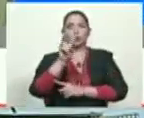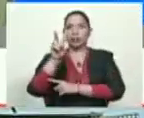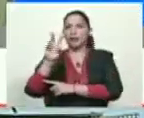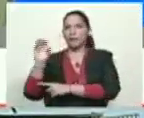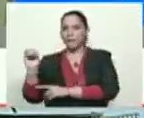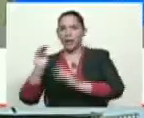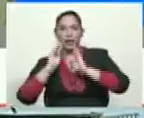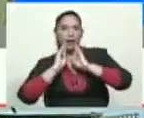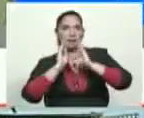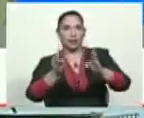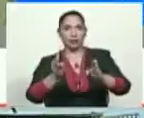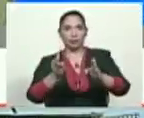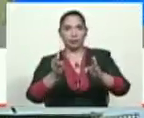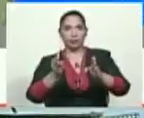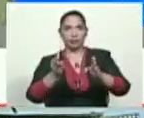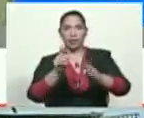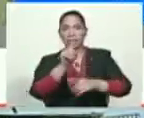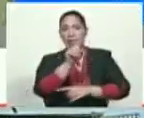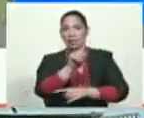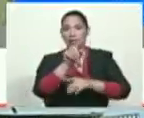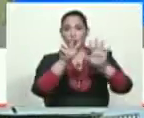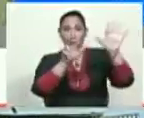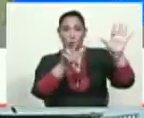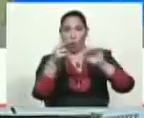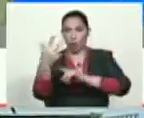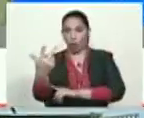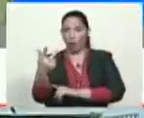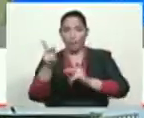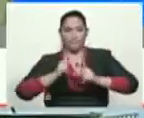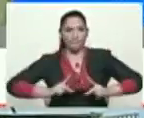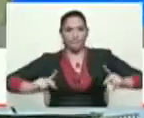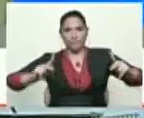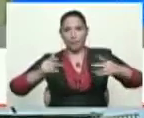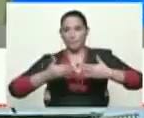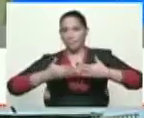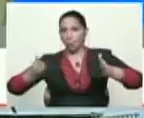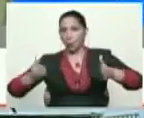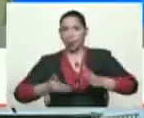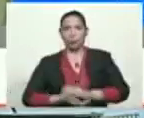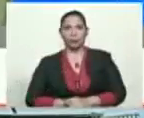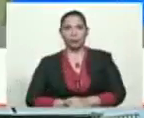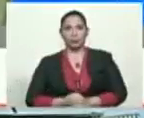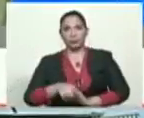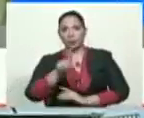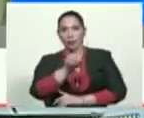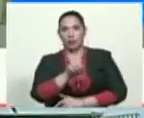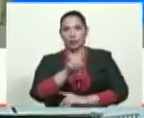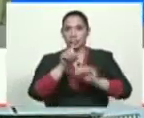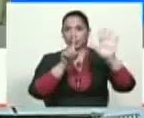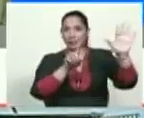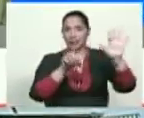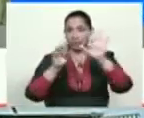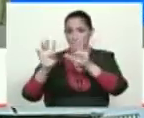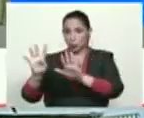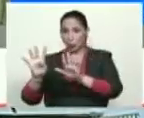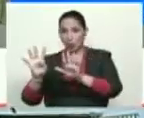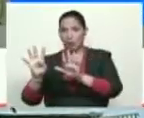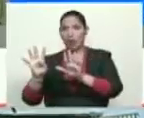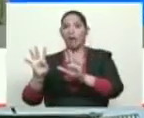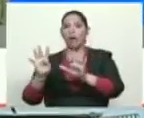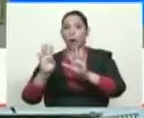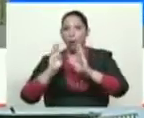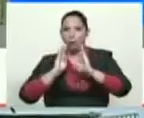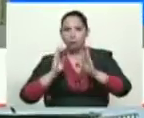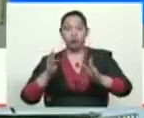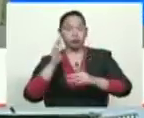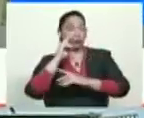avenidas 183 plazas públicas y 169 bulevares una